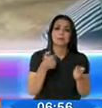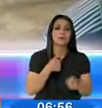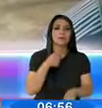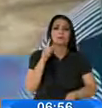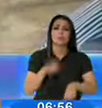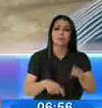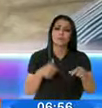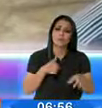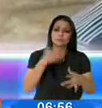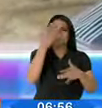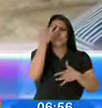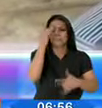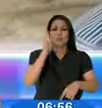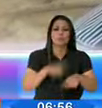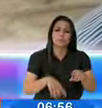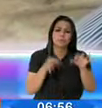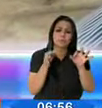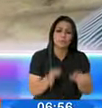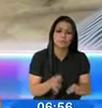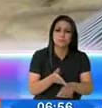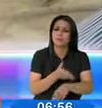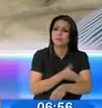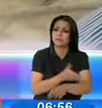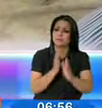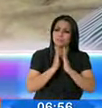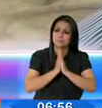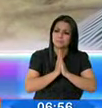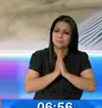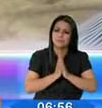estaba delicada de salud. Sí.